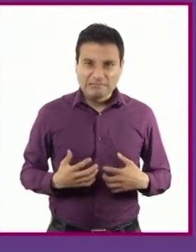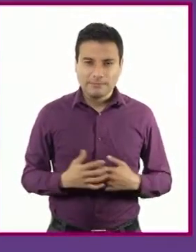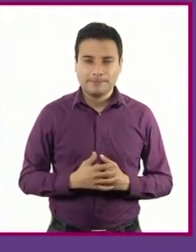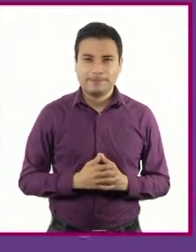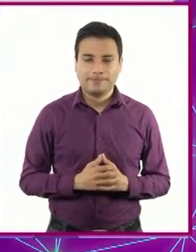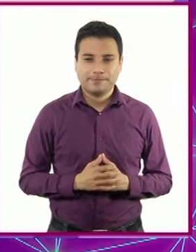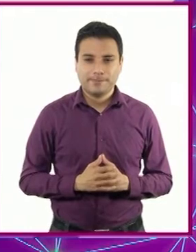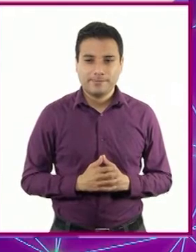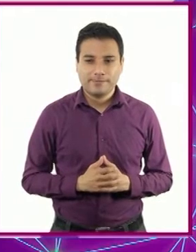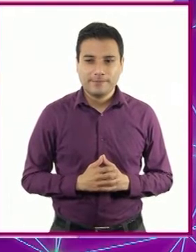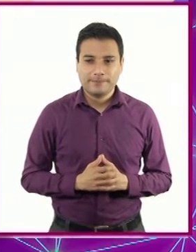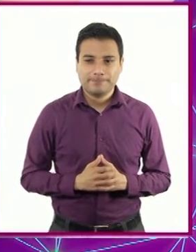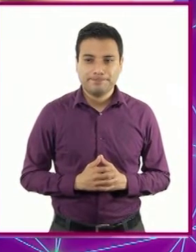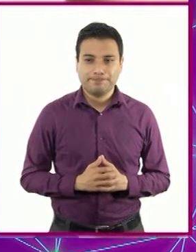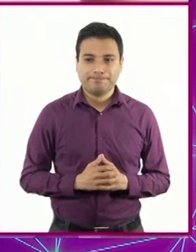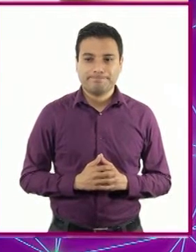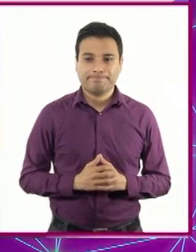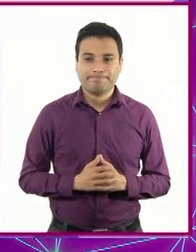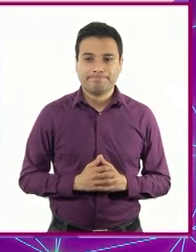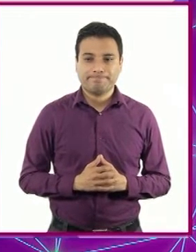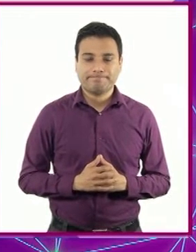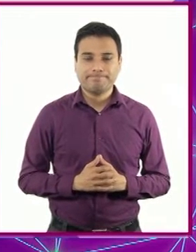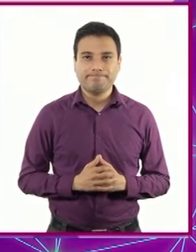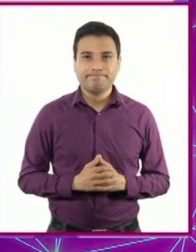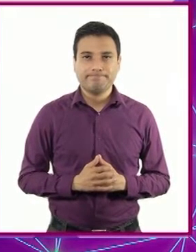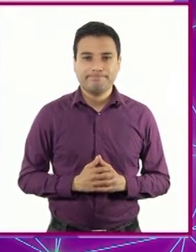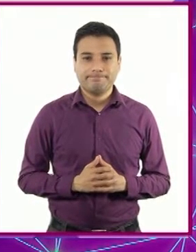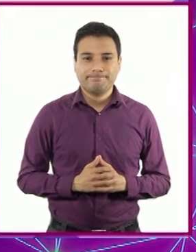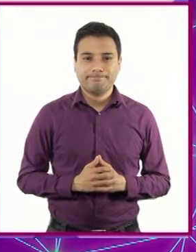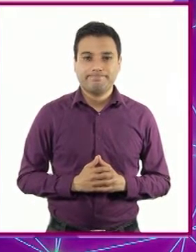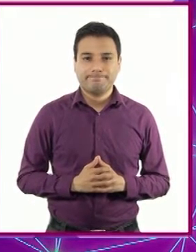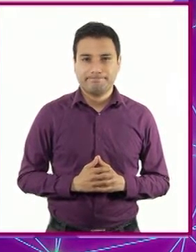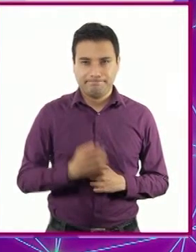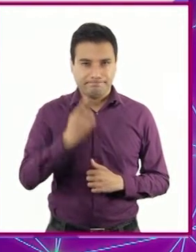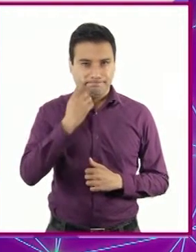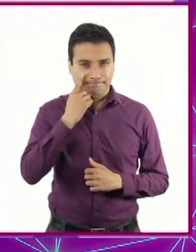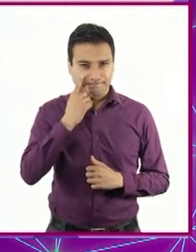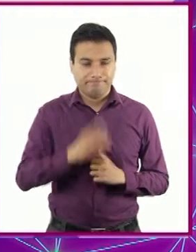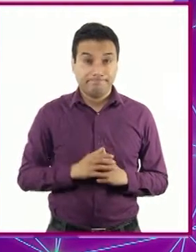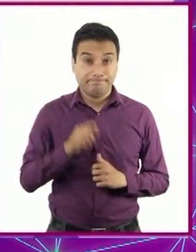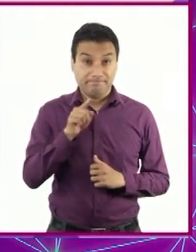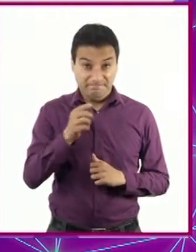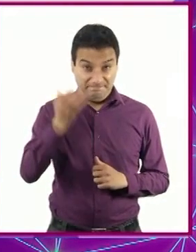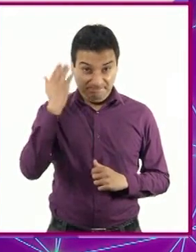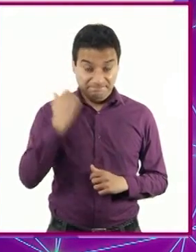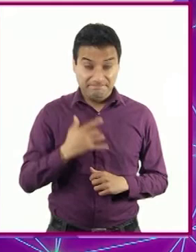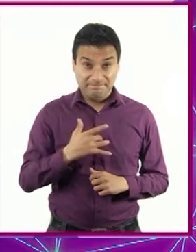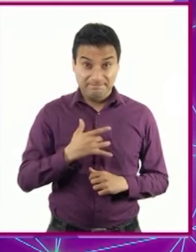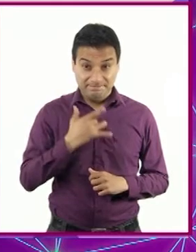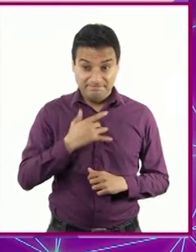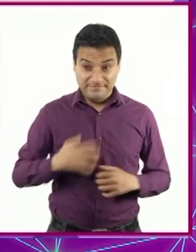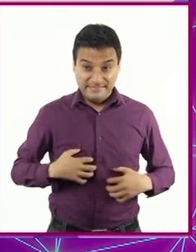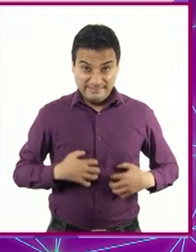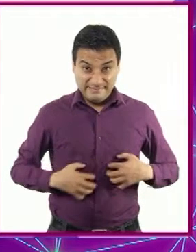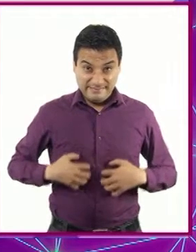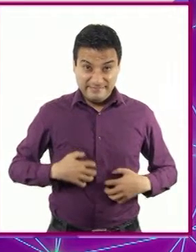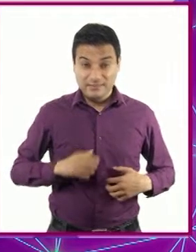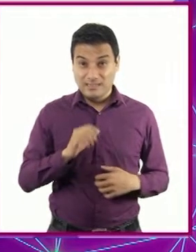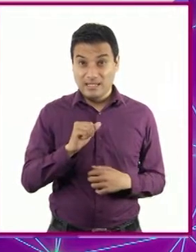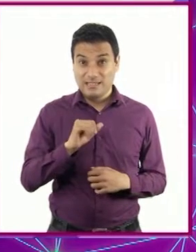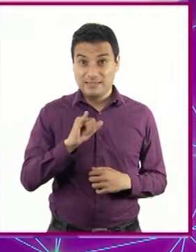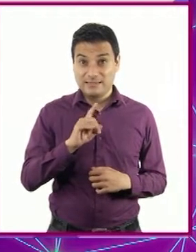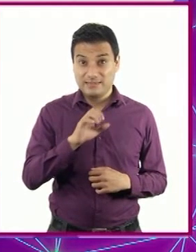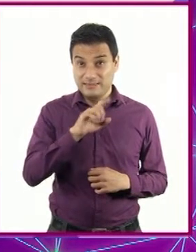estomacal. Recuperemos y analicemos ideas previas. ¿Alguna vez han sentido acidez estomacal? ¿Han recurrido